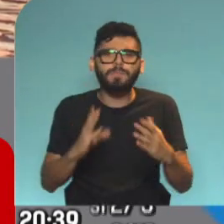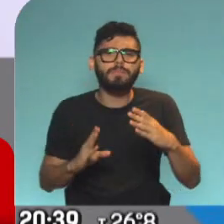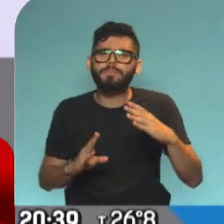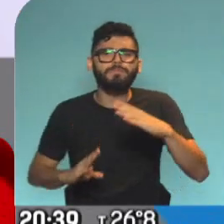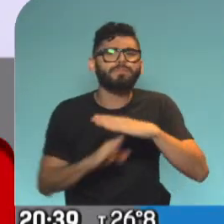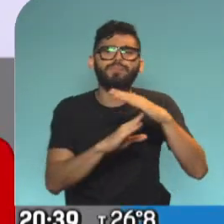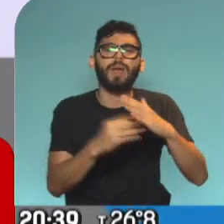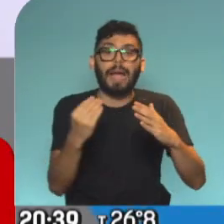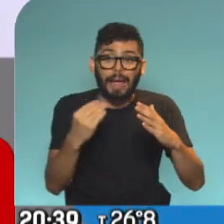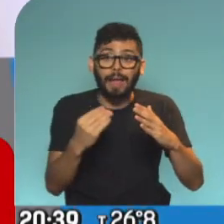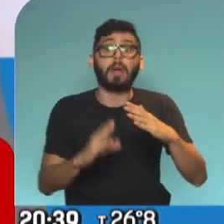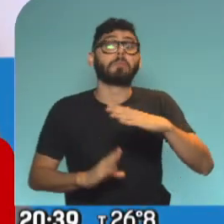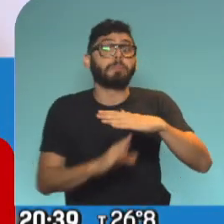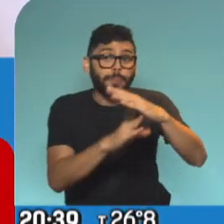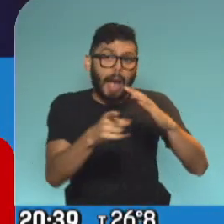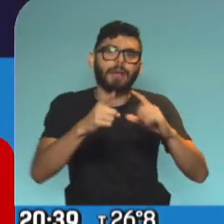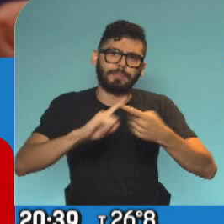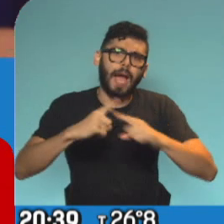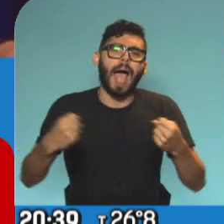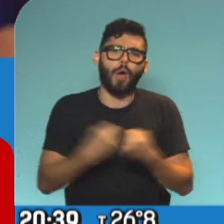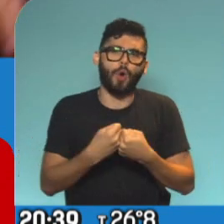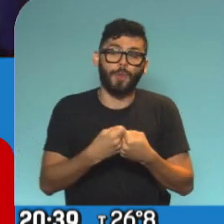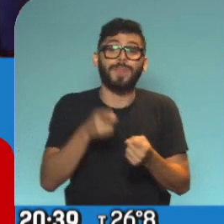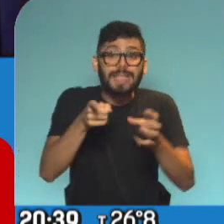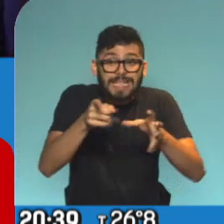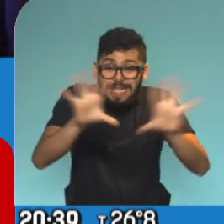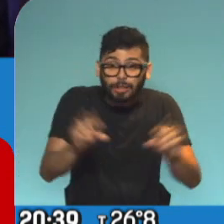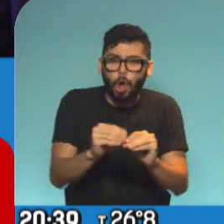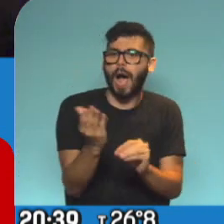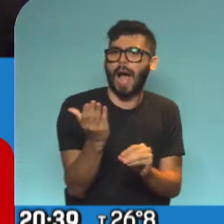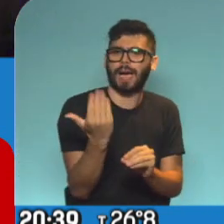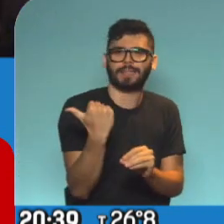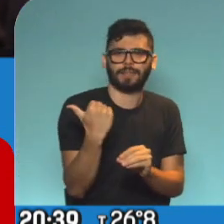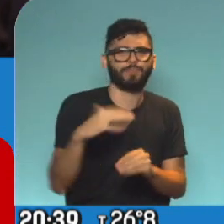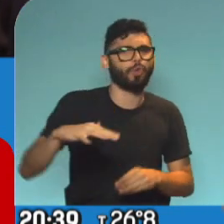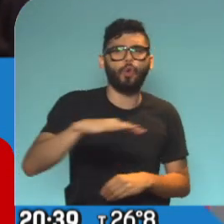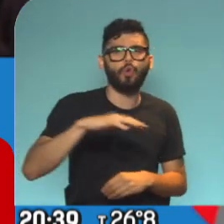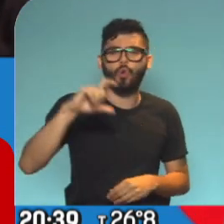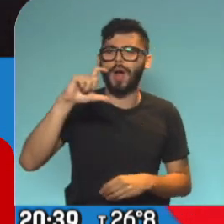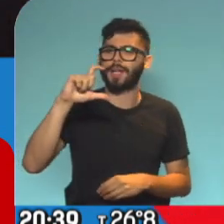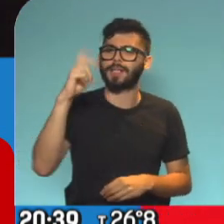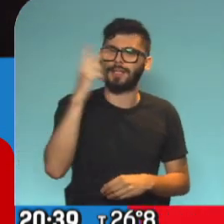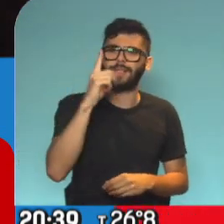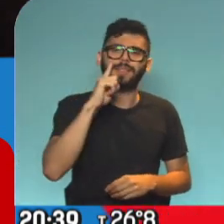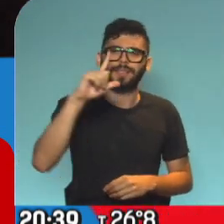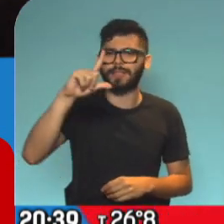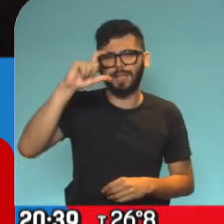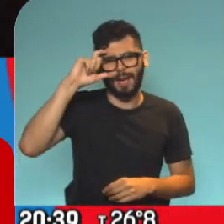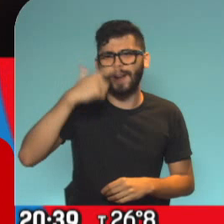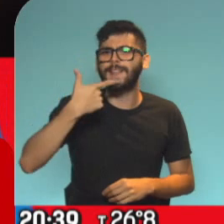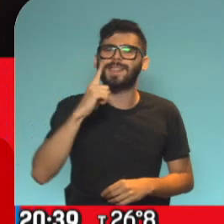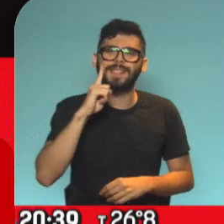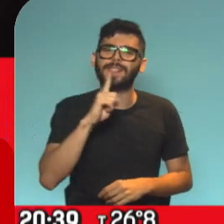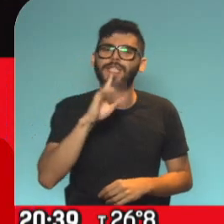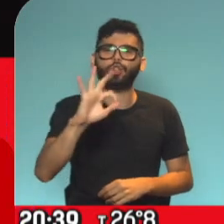nuevas prioridades se fijan acuerdos nuevos. Eso fue el día de ayer en Chilecito, en La Rioja, un trabajo que se